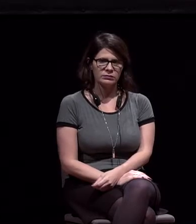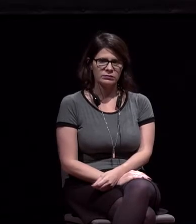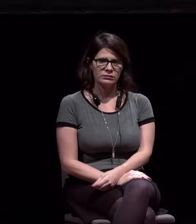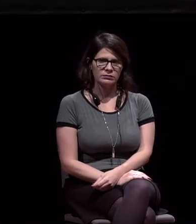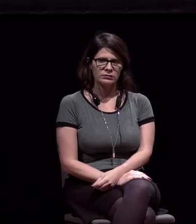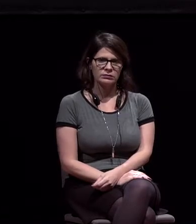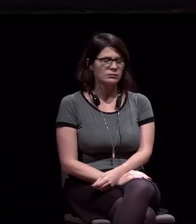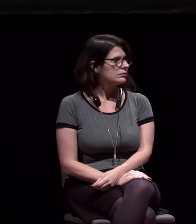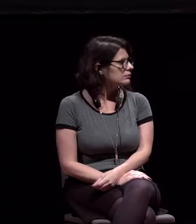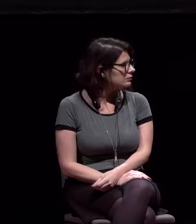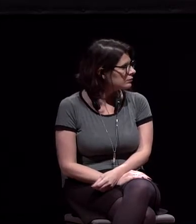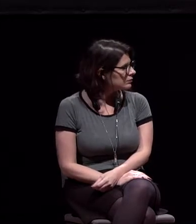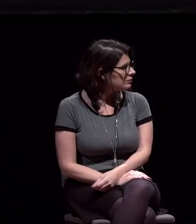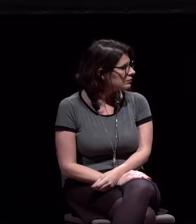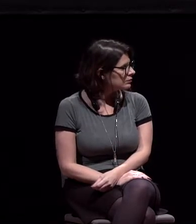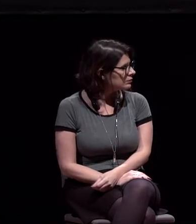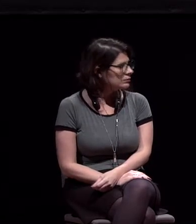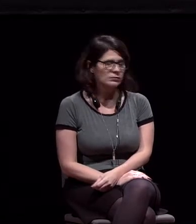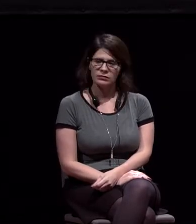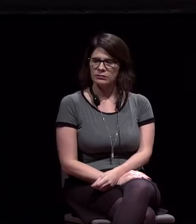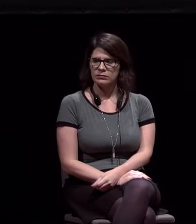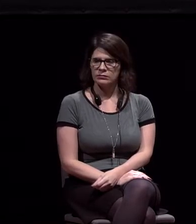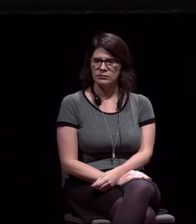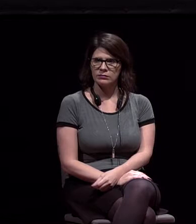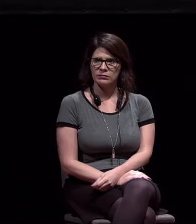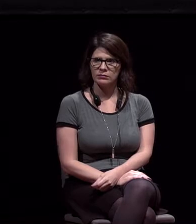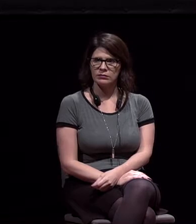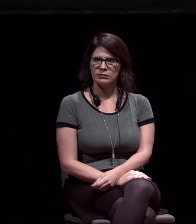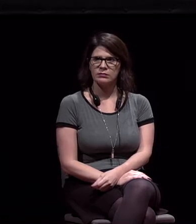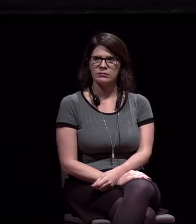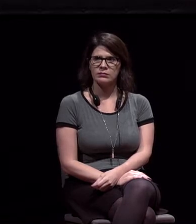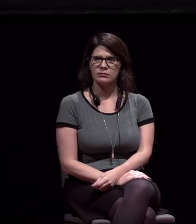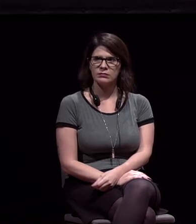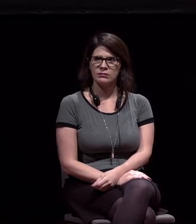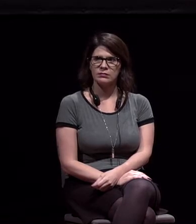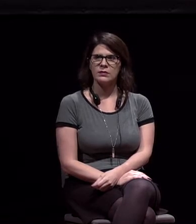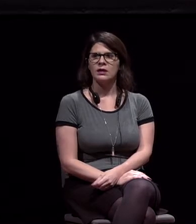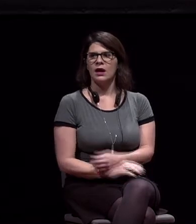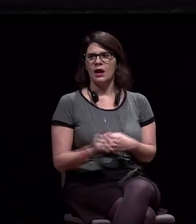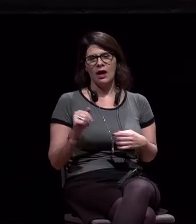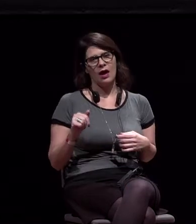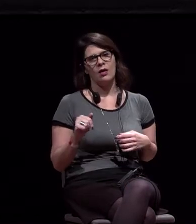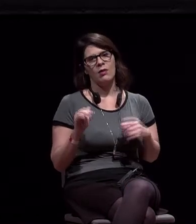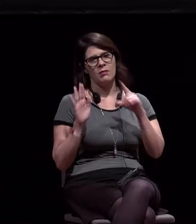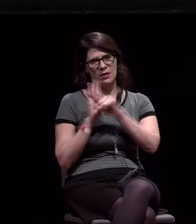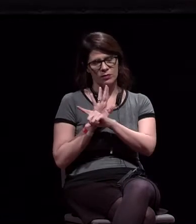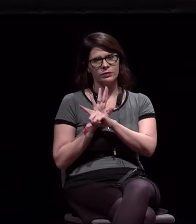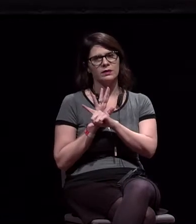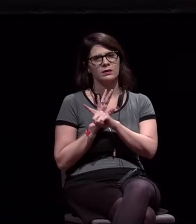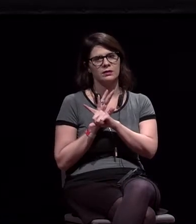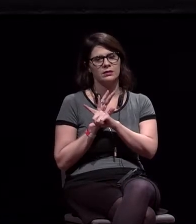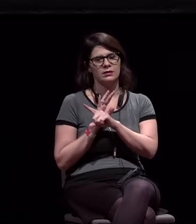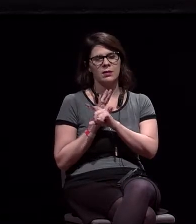me han hecho en múltiples ocasiones, y si hay una razón muy específica.